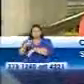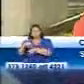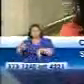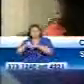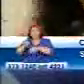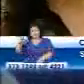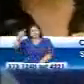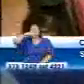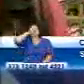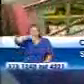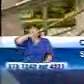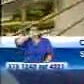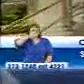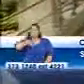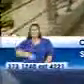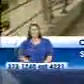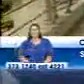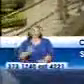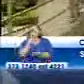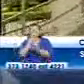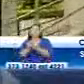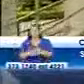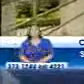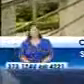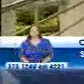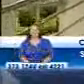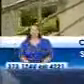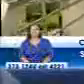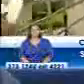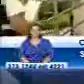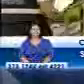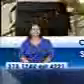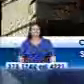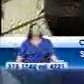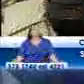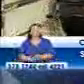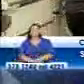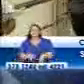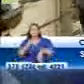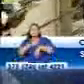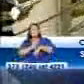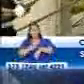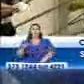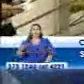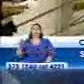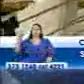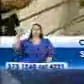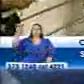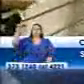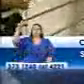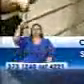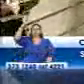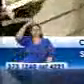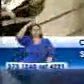Muchísimas gracias ella perder un minutito en la vida Yo creo que es mejor perder un minutito en la vida que perder la vida en un minuto las